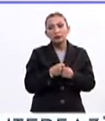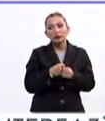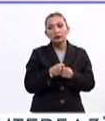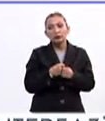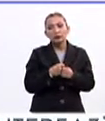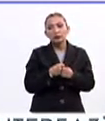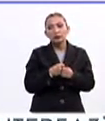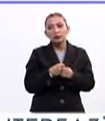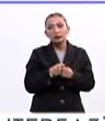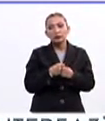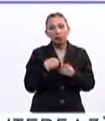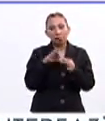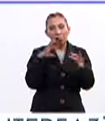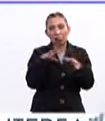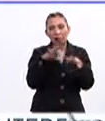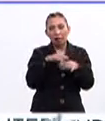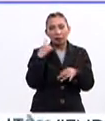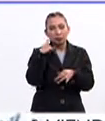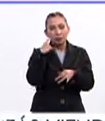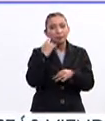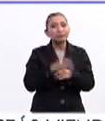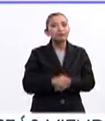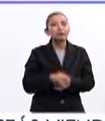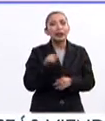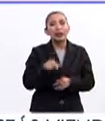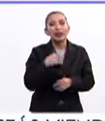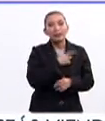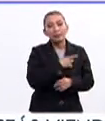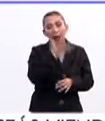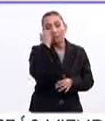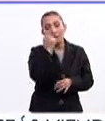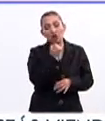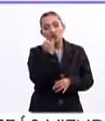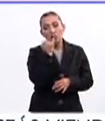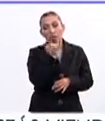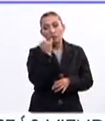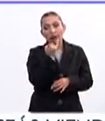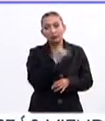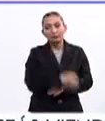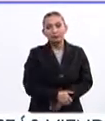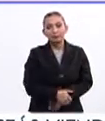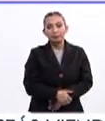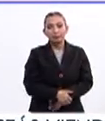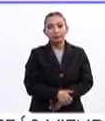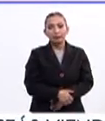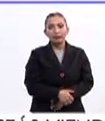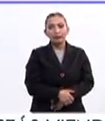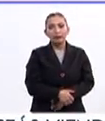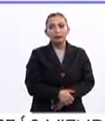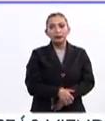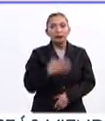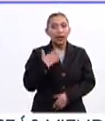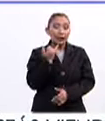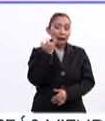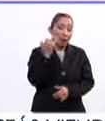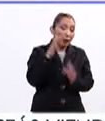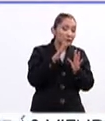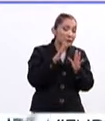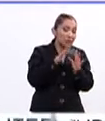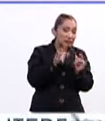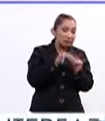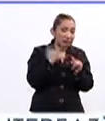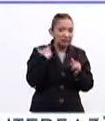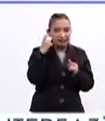en el que es más difícil, puesto que tienen que aprender un nuevo idioma y, bueno, la pronunciación del francés es un poquito